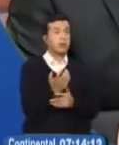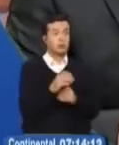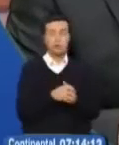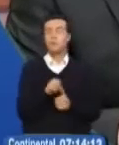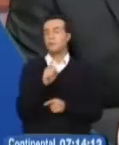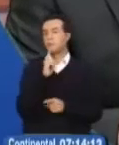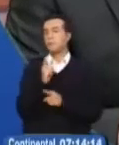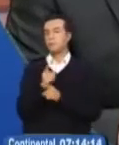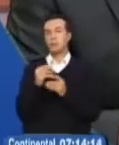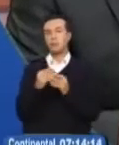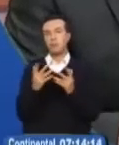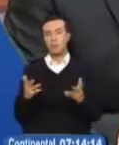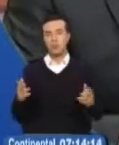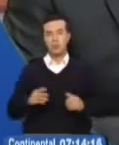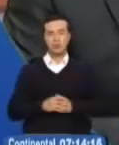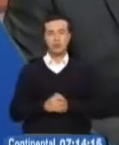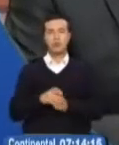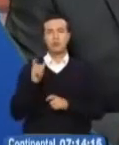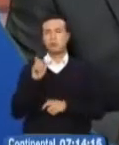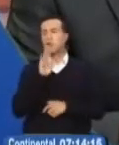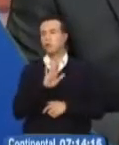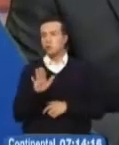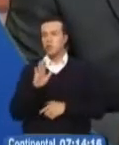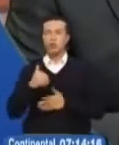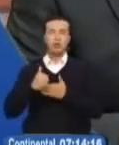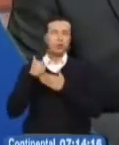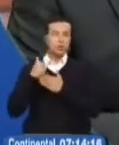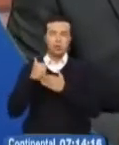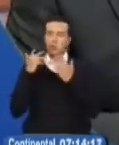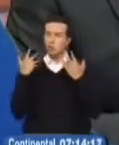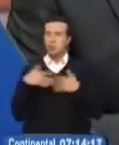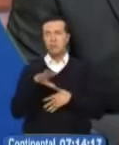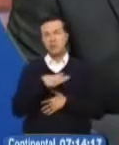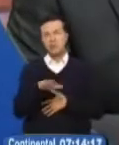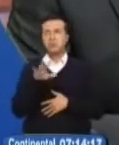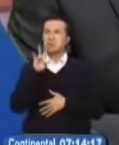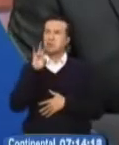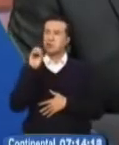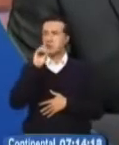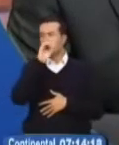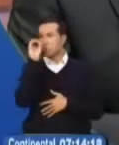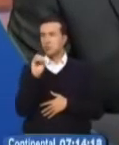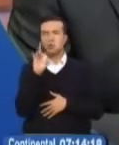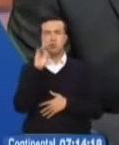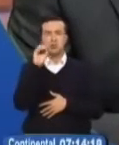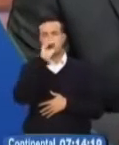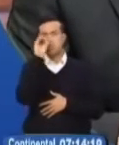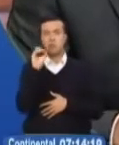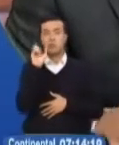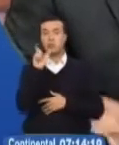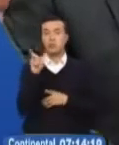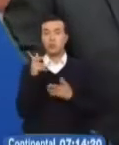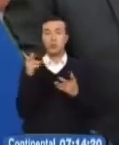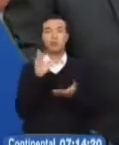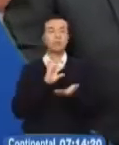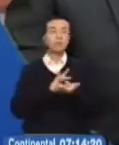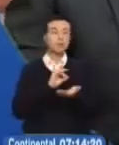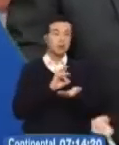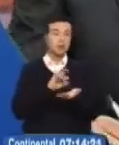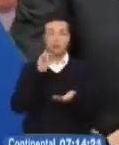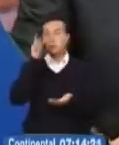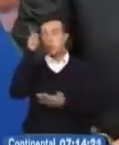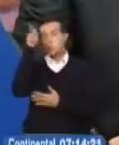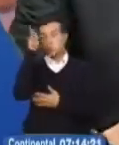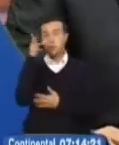efectivamente hablan la mayoría digamos de las personas beneficiarias alrededor de entre un 70 y 80 por ciento son médicos y